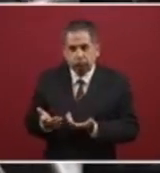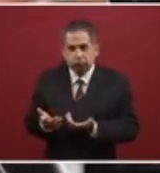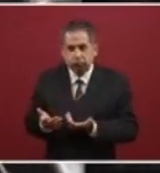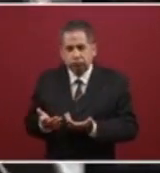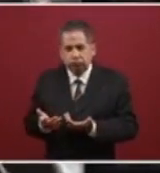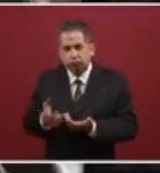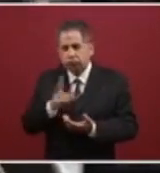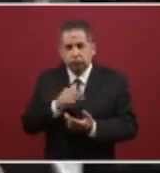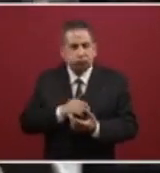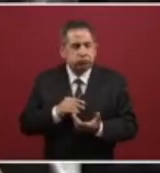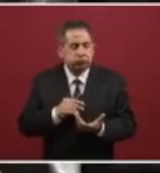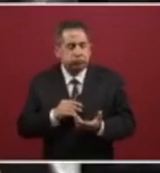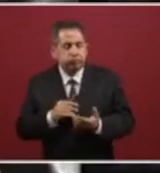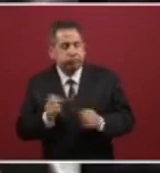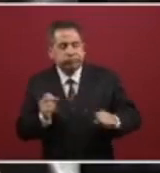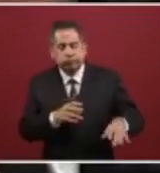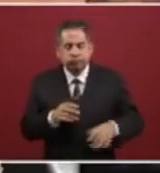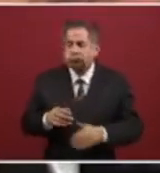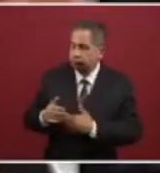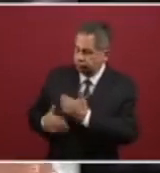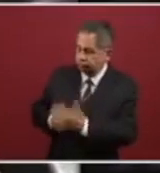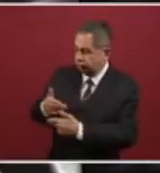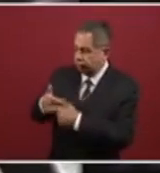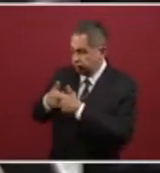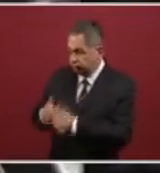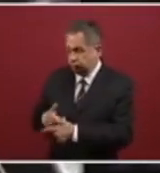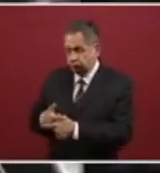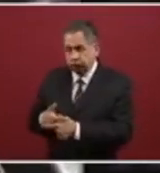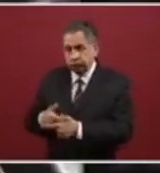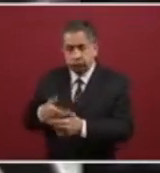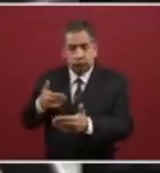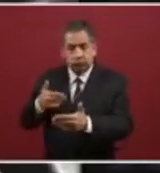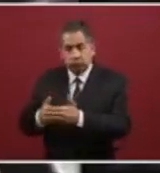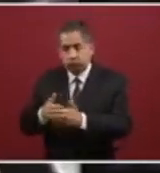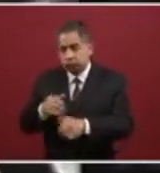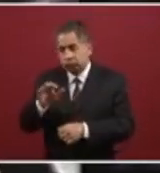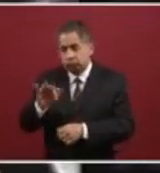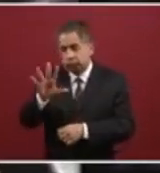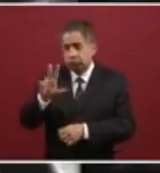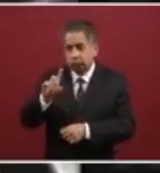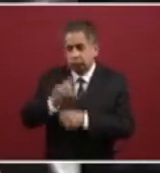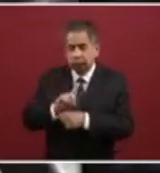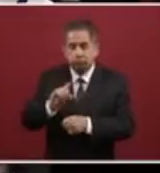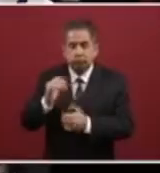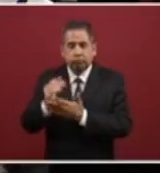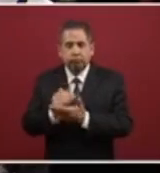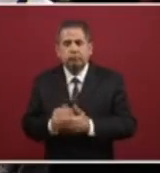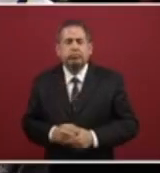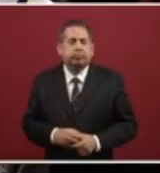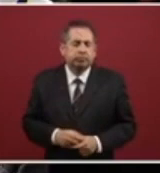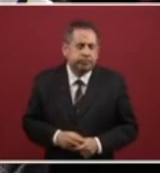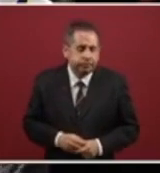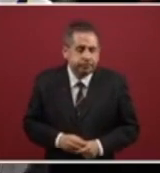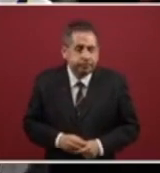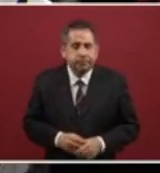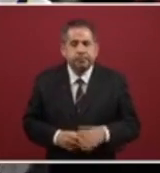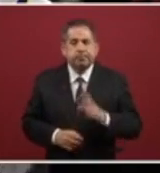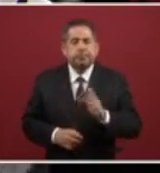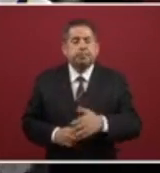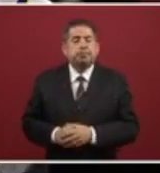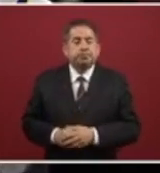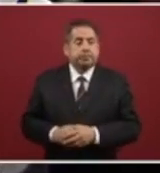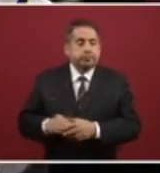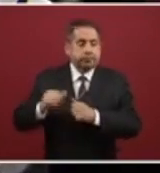y sin descuidar esta parte de los avances en un término tan corto como son 45 días o ya menos. Bueno, esto es una